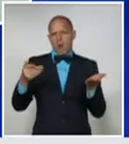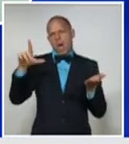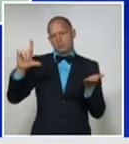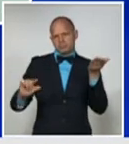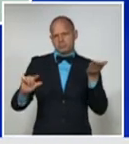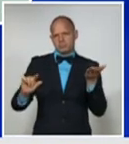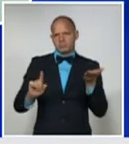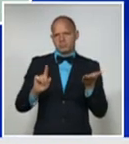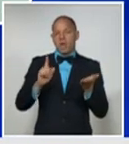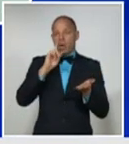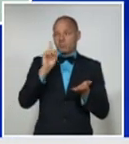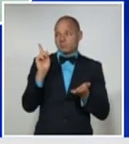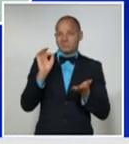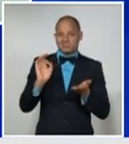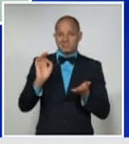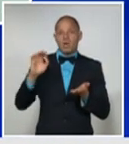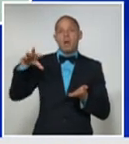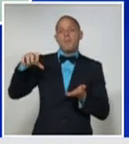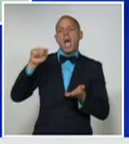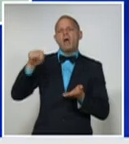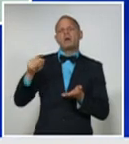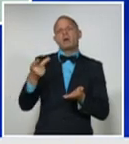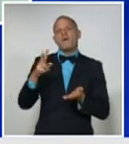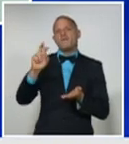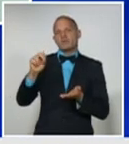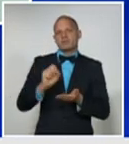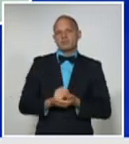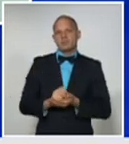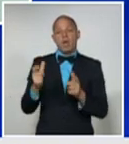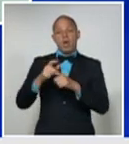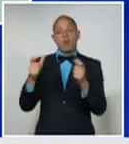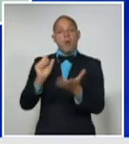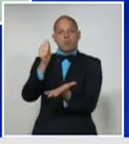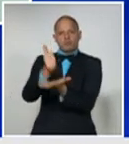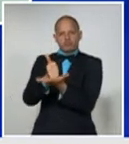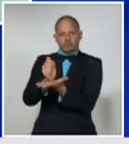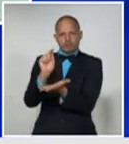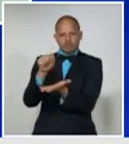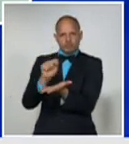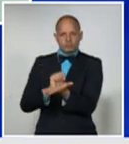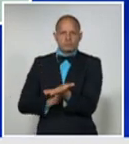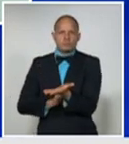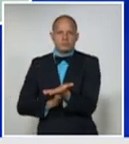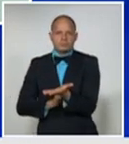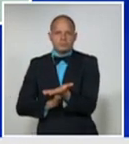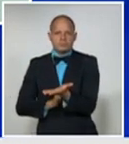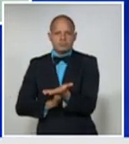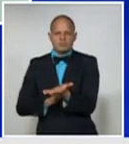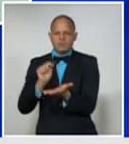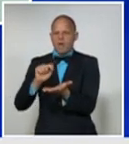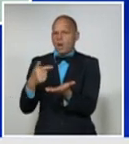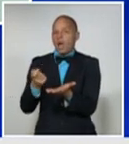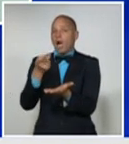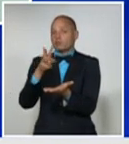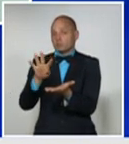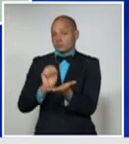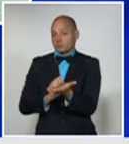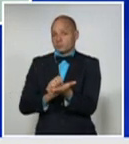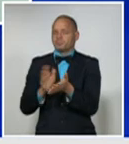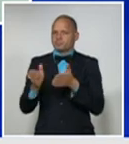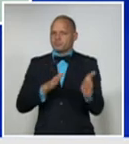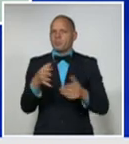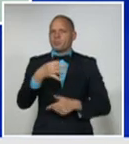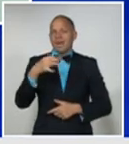confirma, el mayor número en el municipio Pinar, 14, San Juan y Martínez